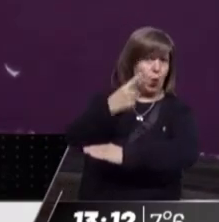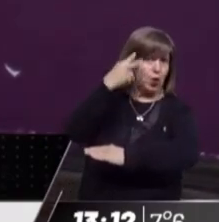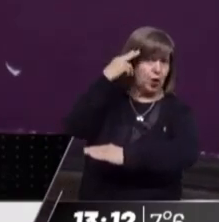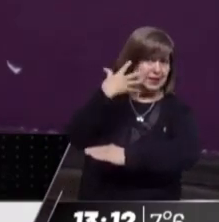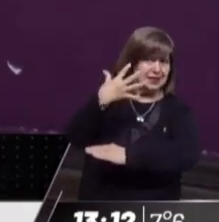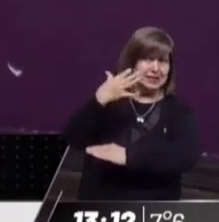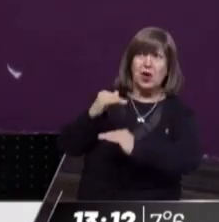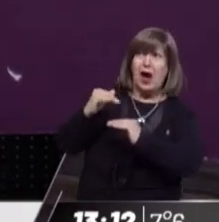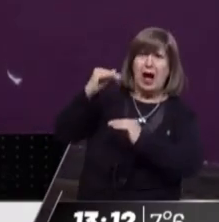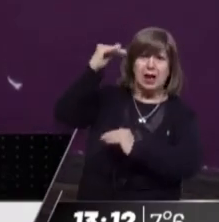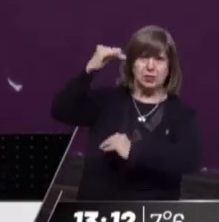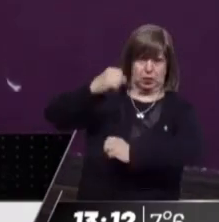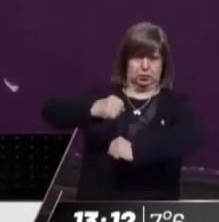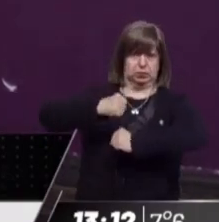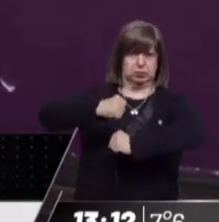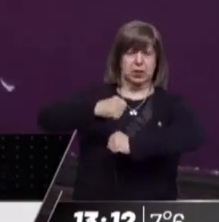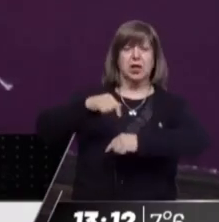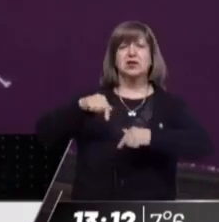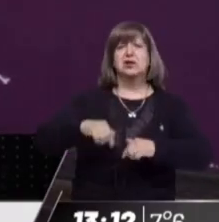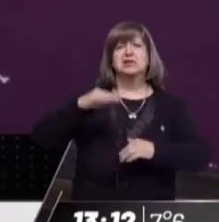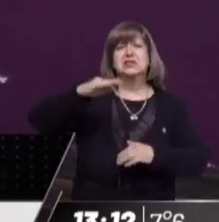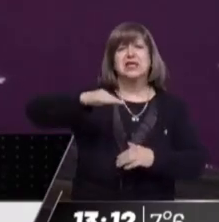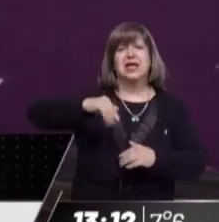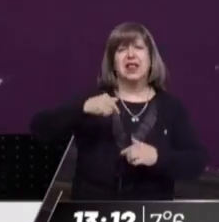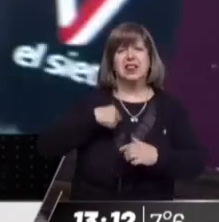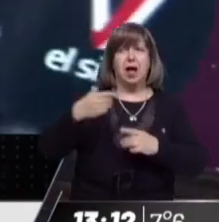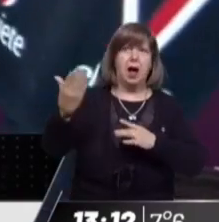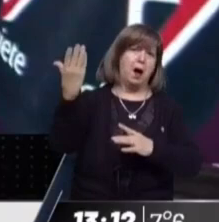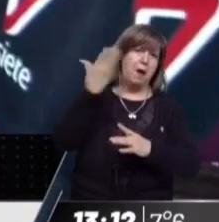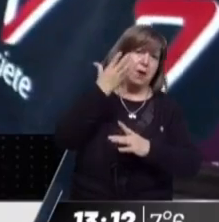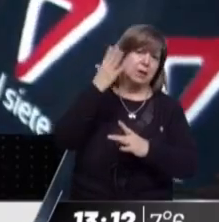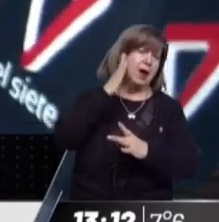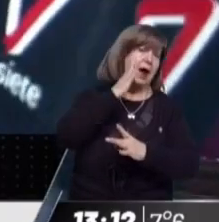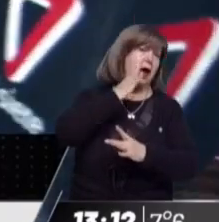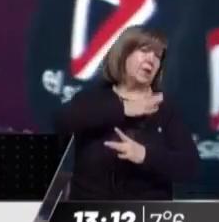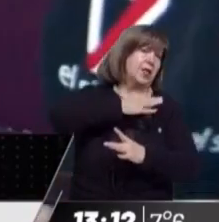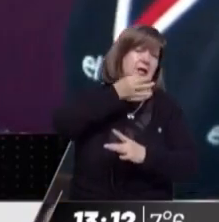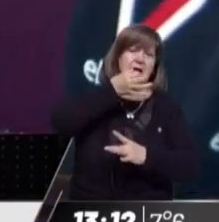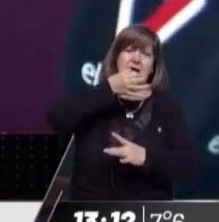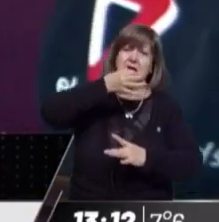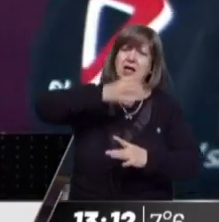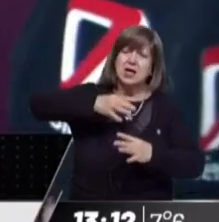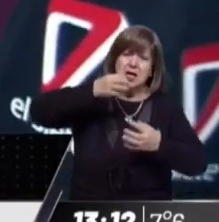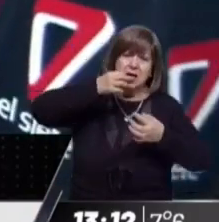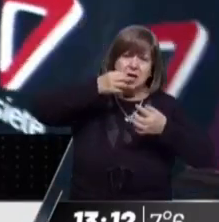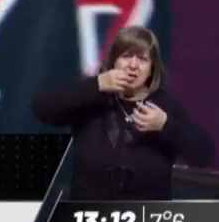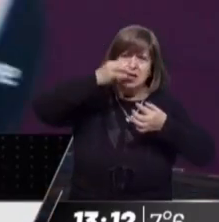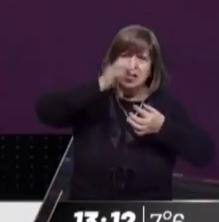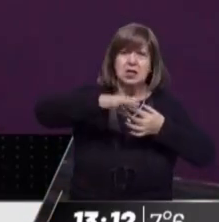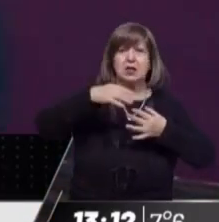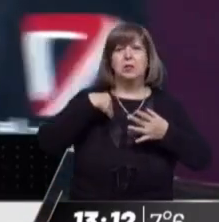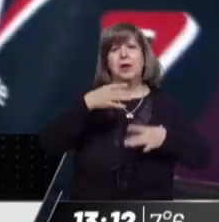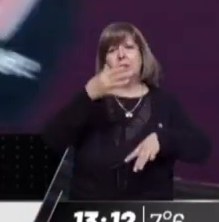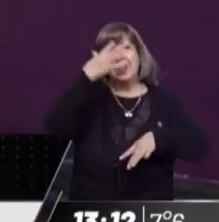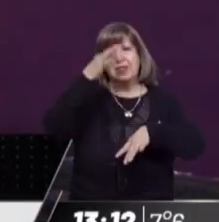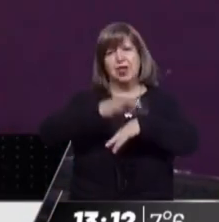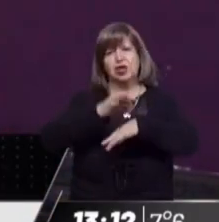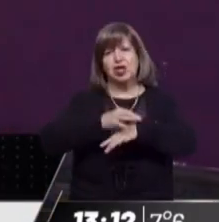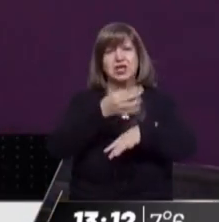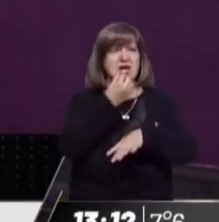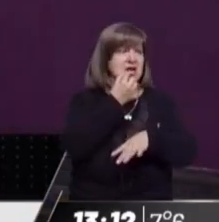dentista hacerme una prótesis y todo y qué otras agresiones hubo las agresiones se repetían en algún momento